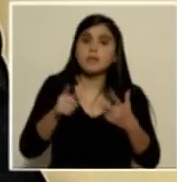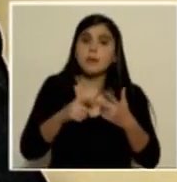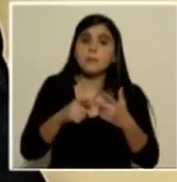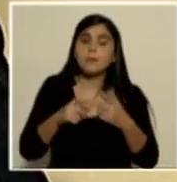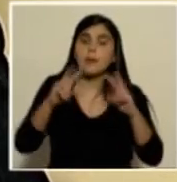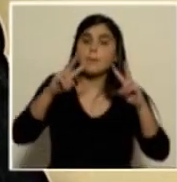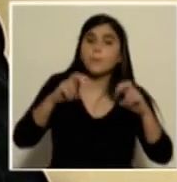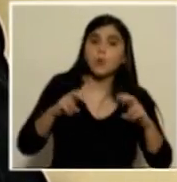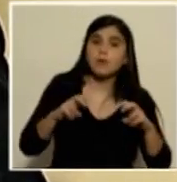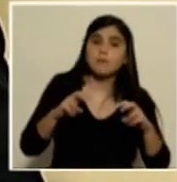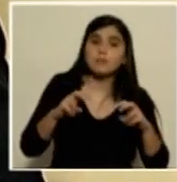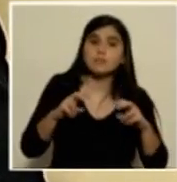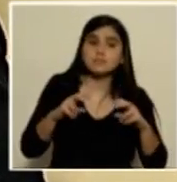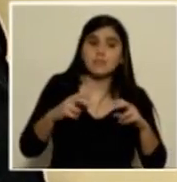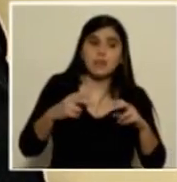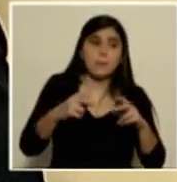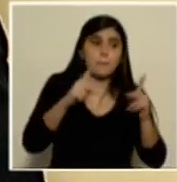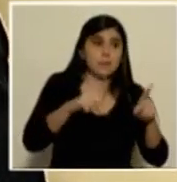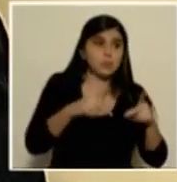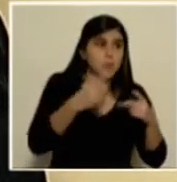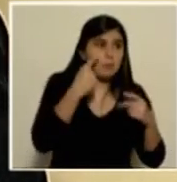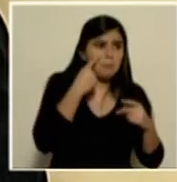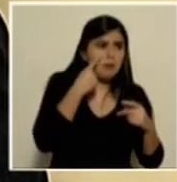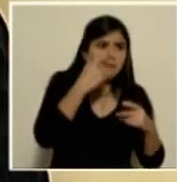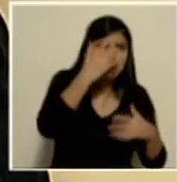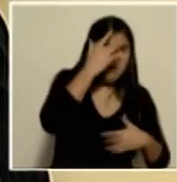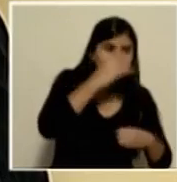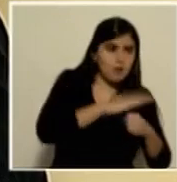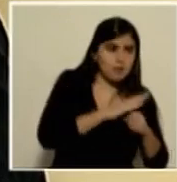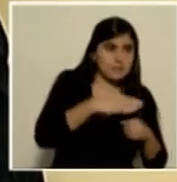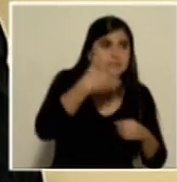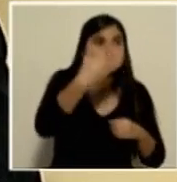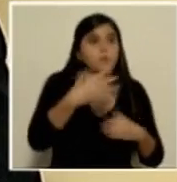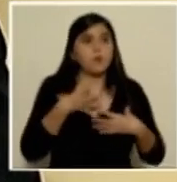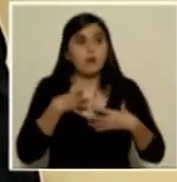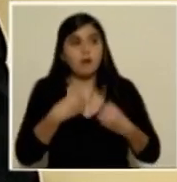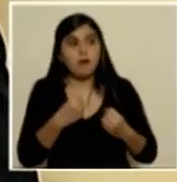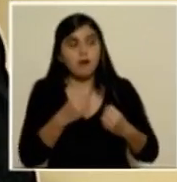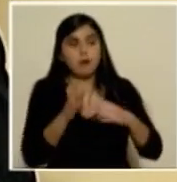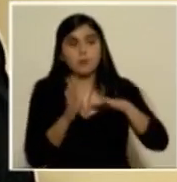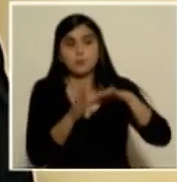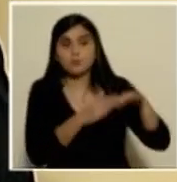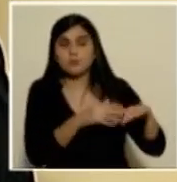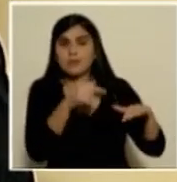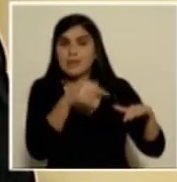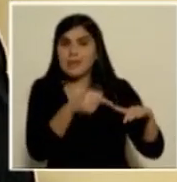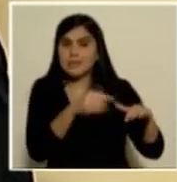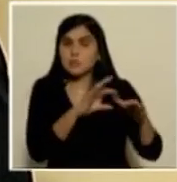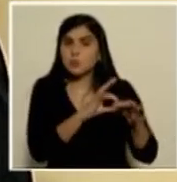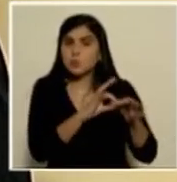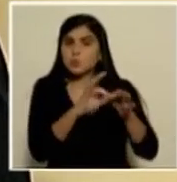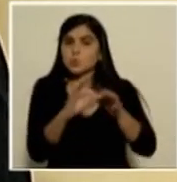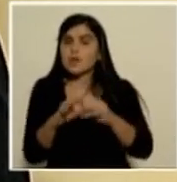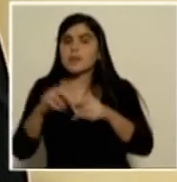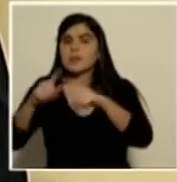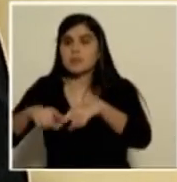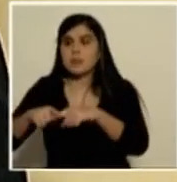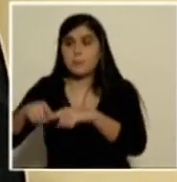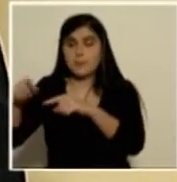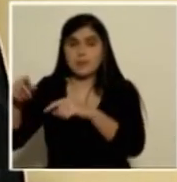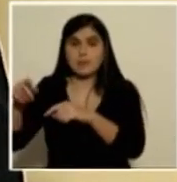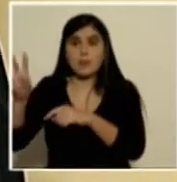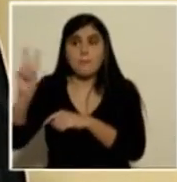está basado en criterios muy fuertes a nivel de investigación científica, en donde ya a nivel de los virólogos, que son los que estudian